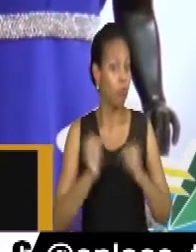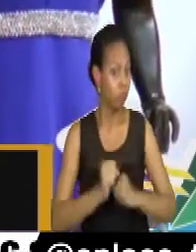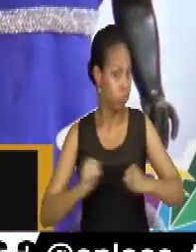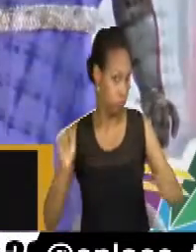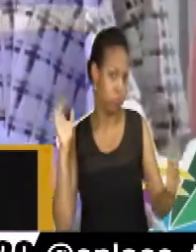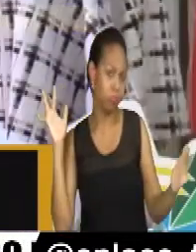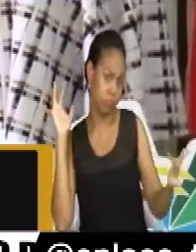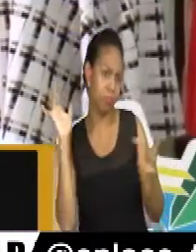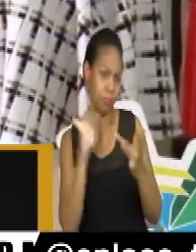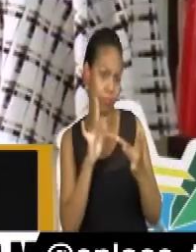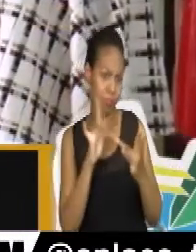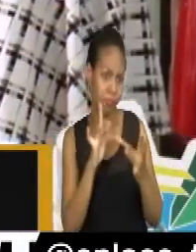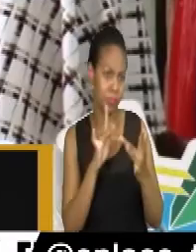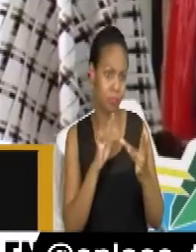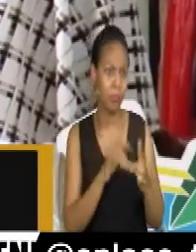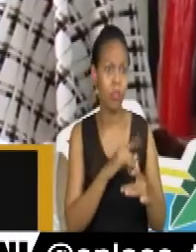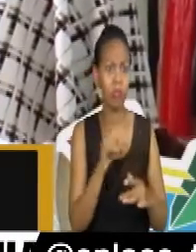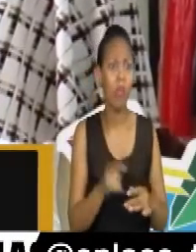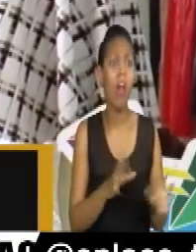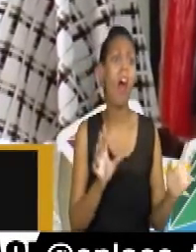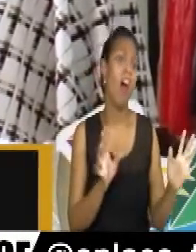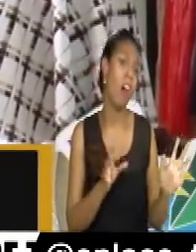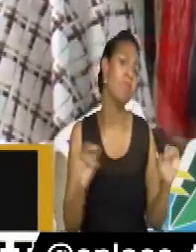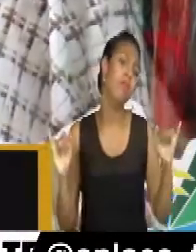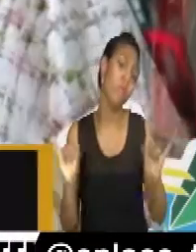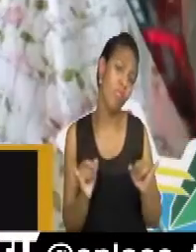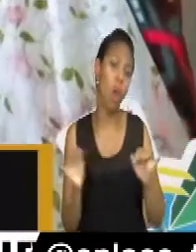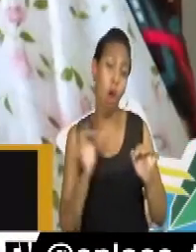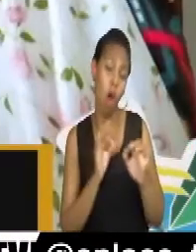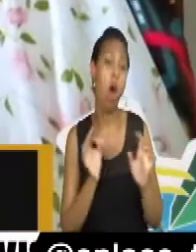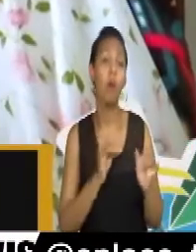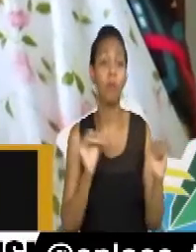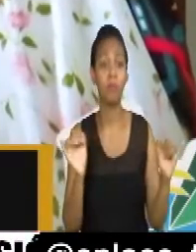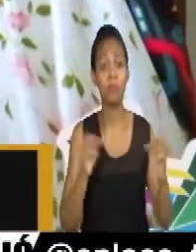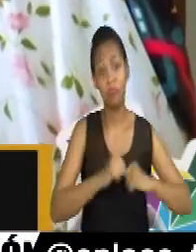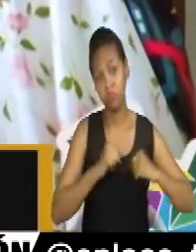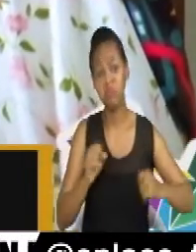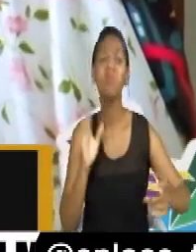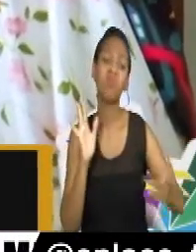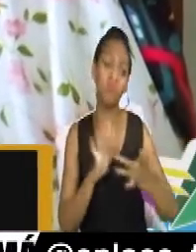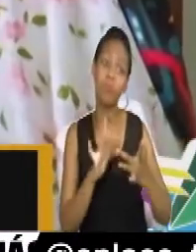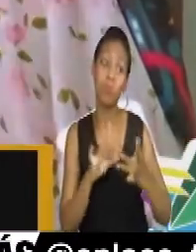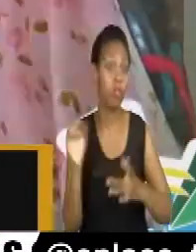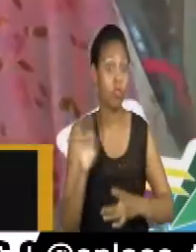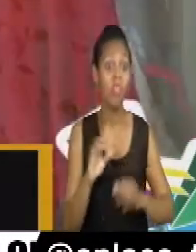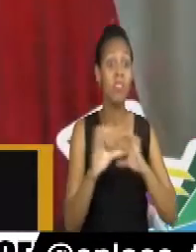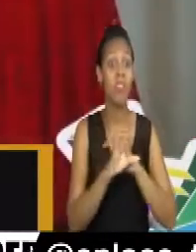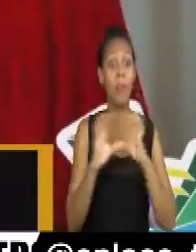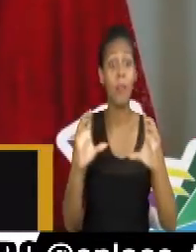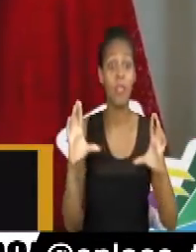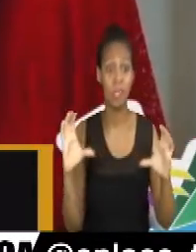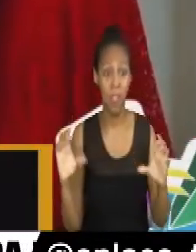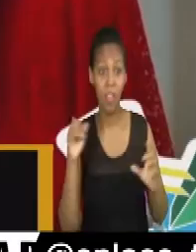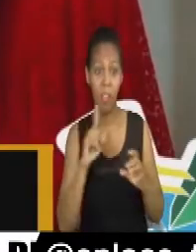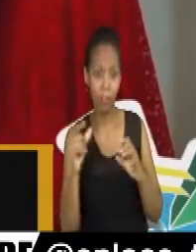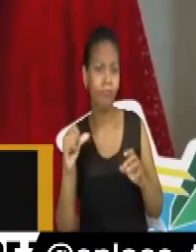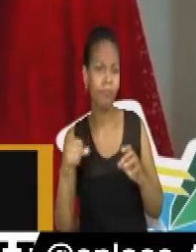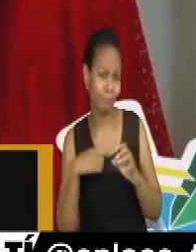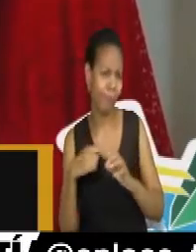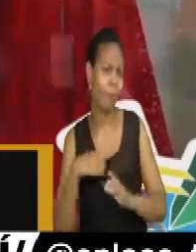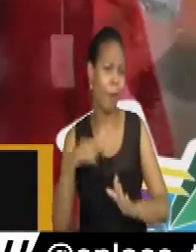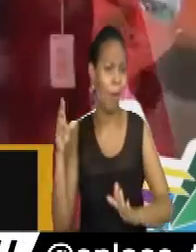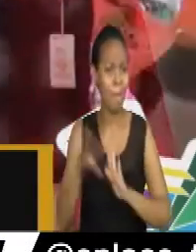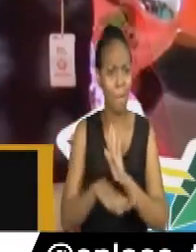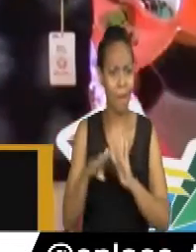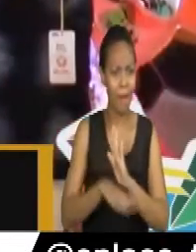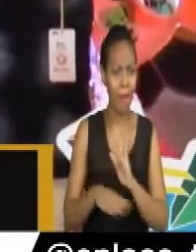es impedimento para ninguna mujer, ya que el Centro Popular Comercial es el único que maneja los precios más bajos del mercado.